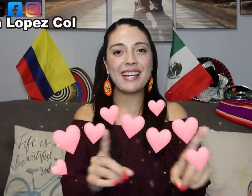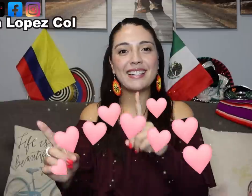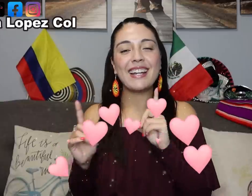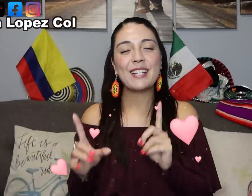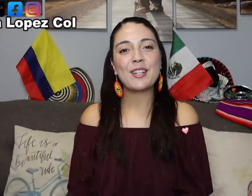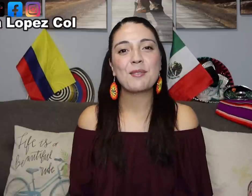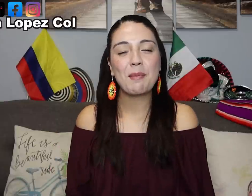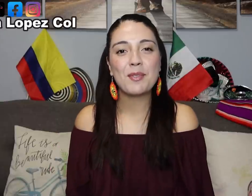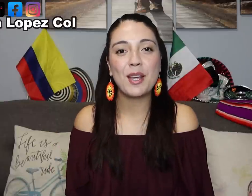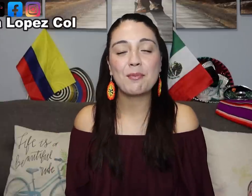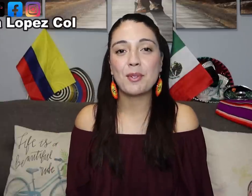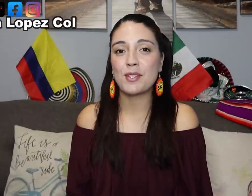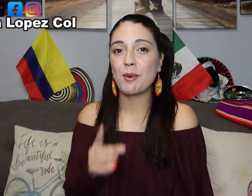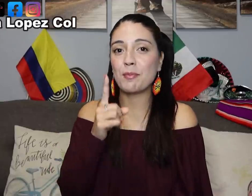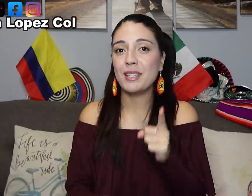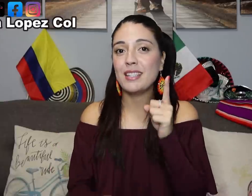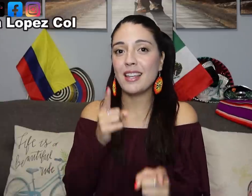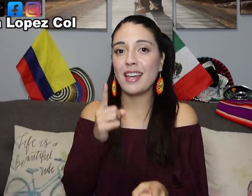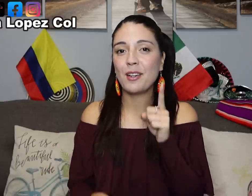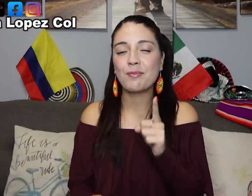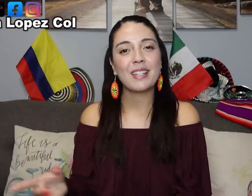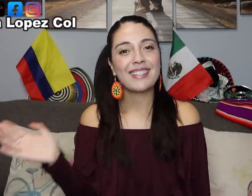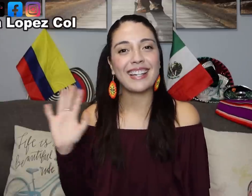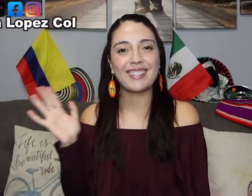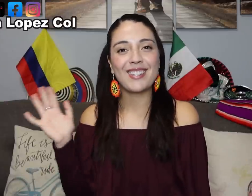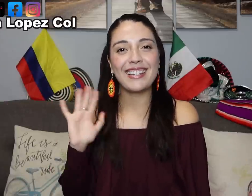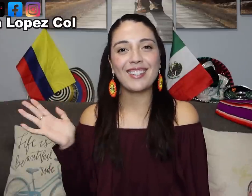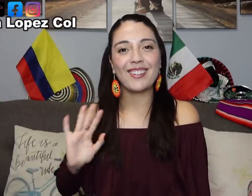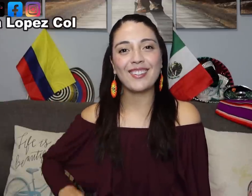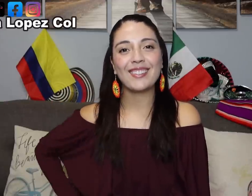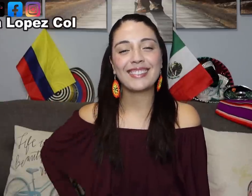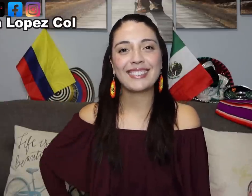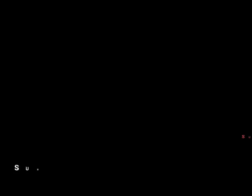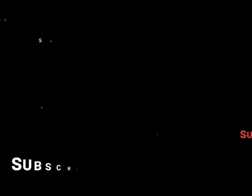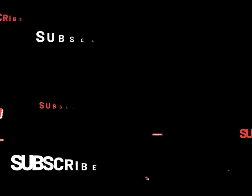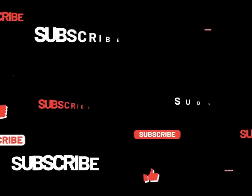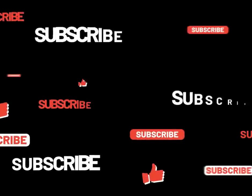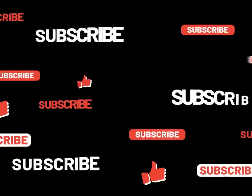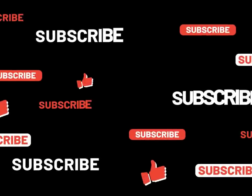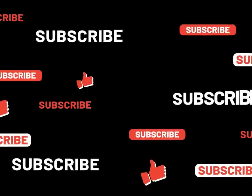colombiana. Nos vemos en un próximo video. Chaito, chaito.